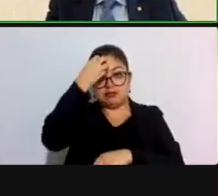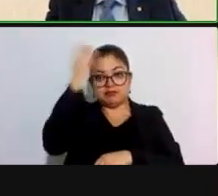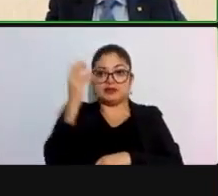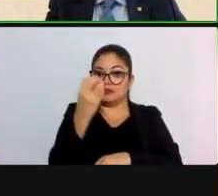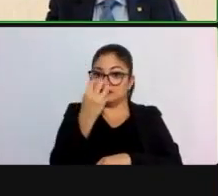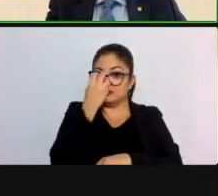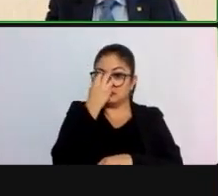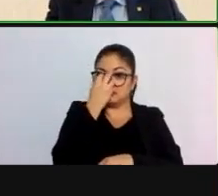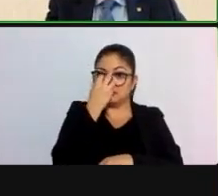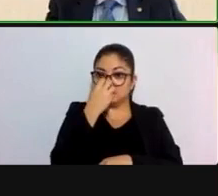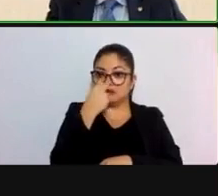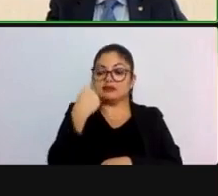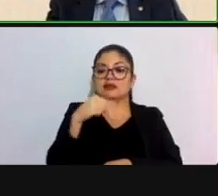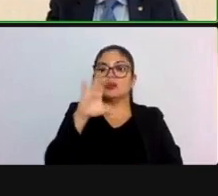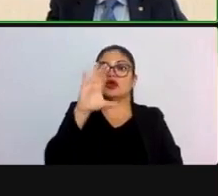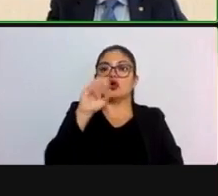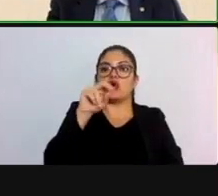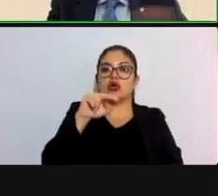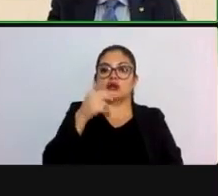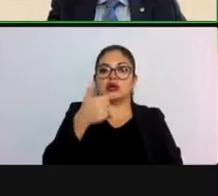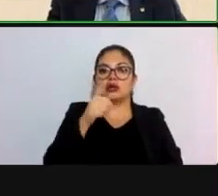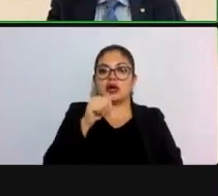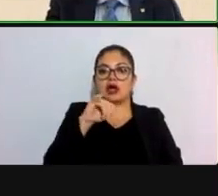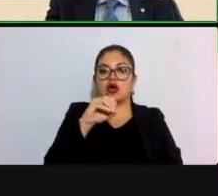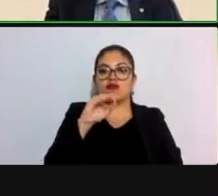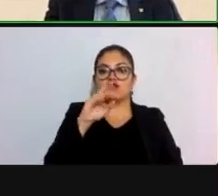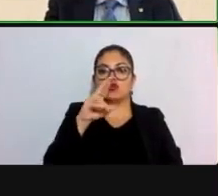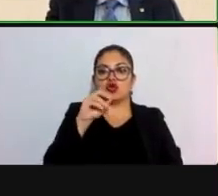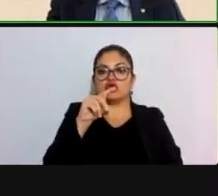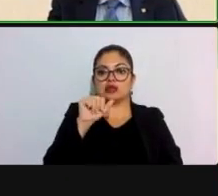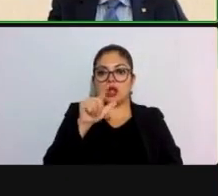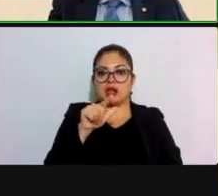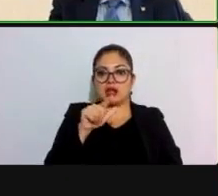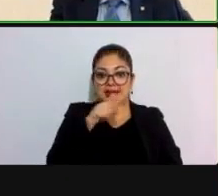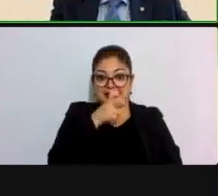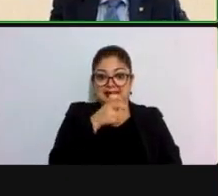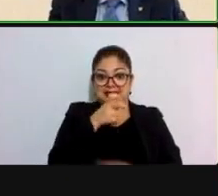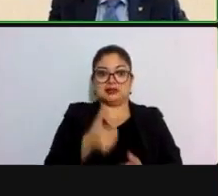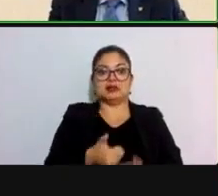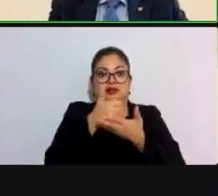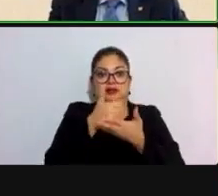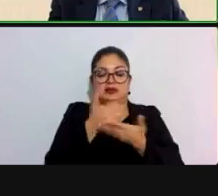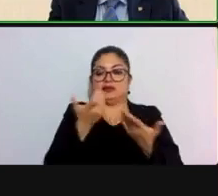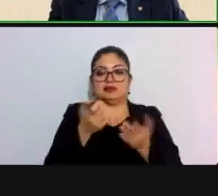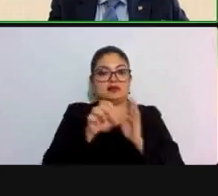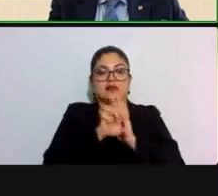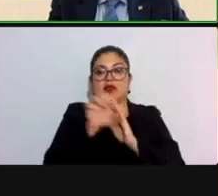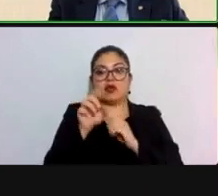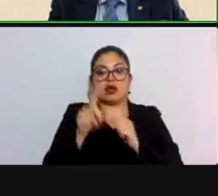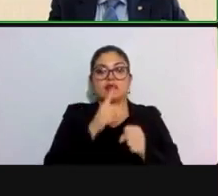frontal. Este recurso se usa para muchas cosas. En este caso en particular, para hacer